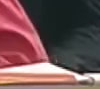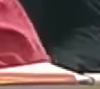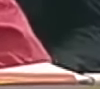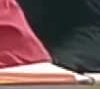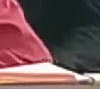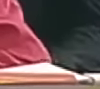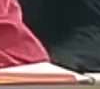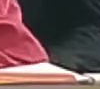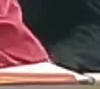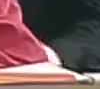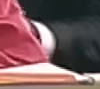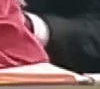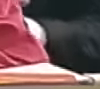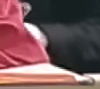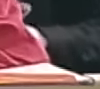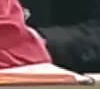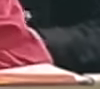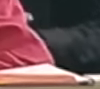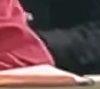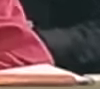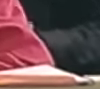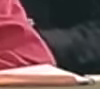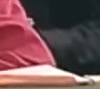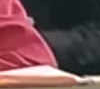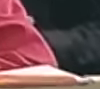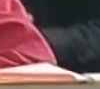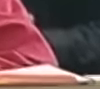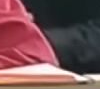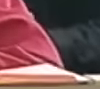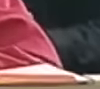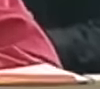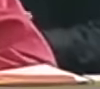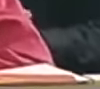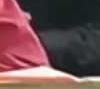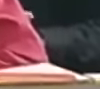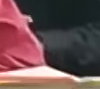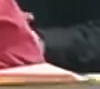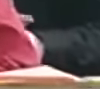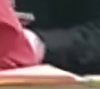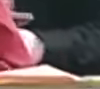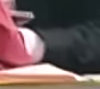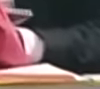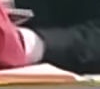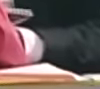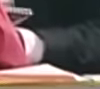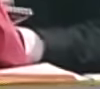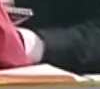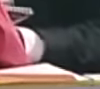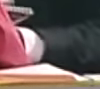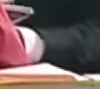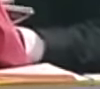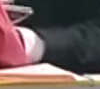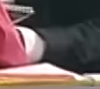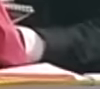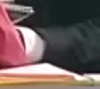qué llamado podemos hacer, diría yo, cuántos llamados no se han hecho